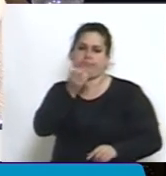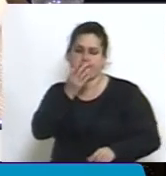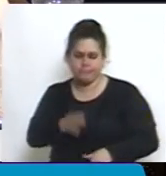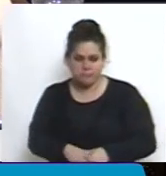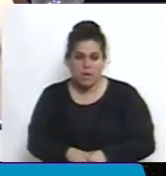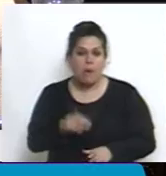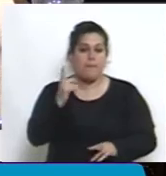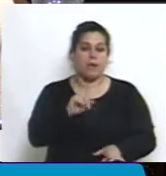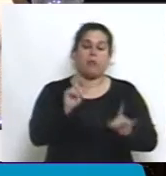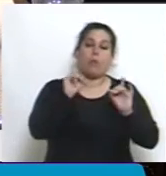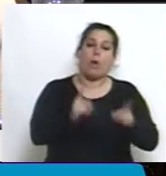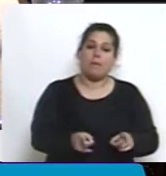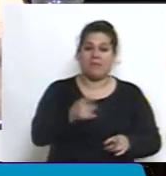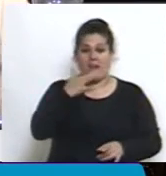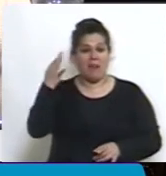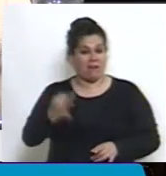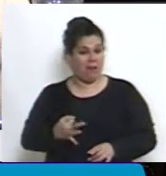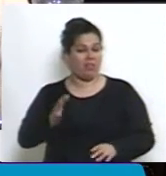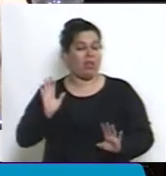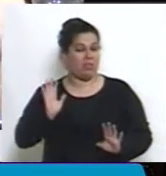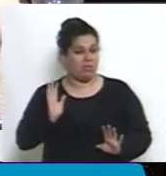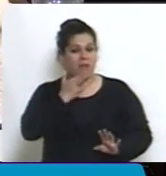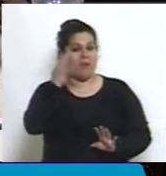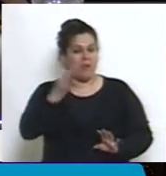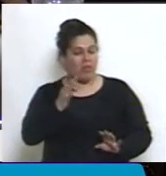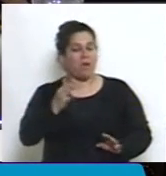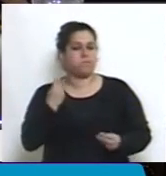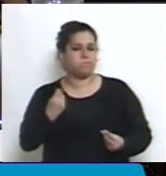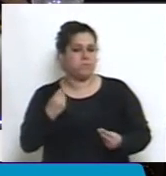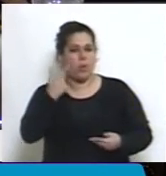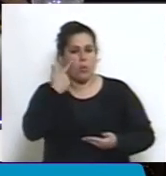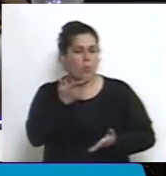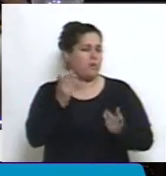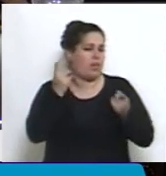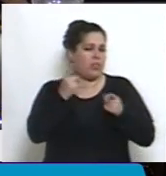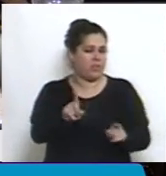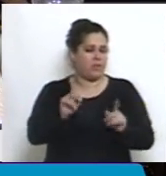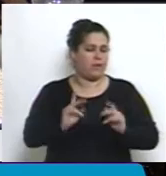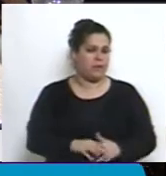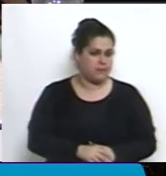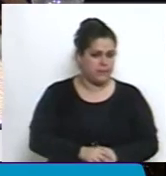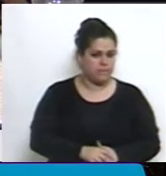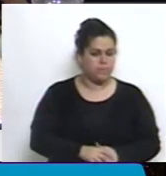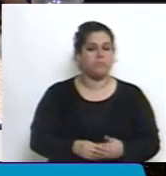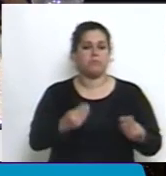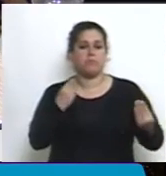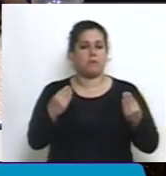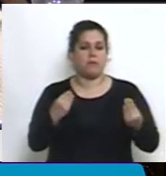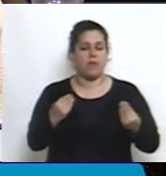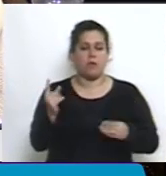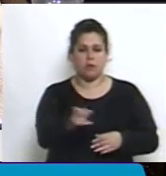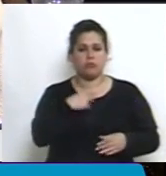Sin embargo, la realidad ha mostrado otra cosa, que